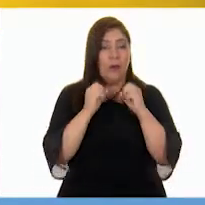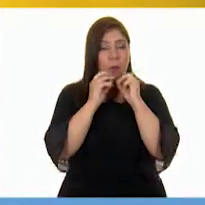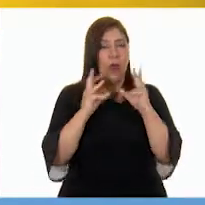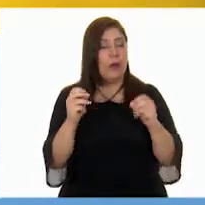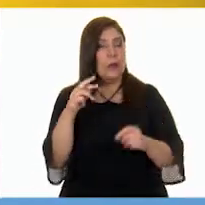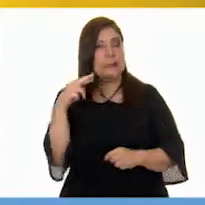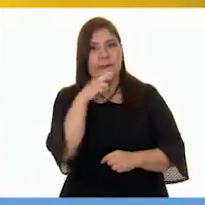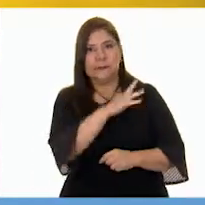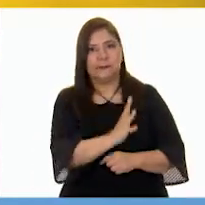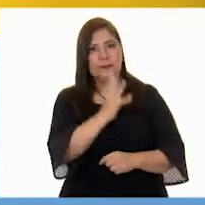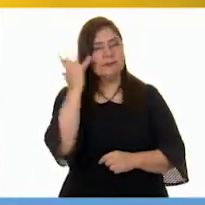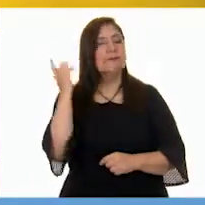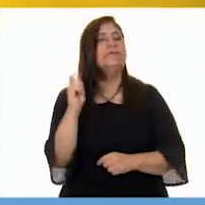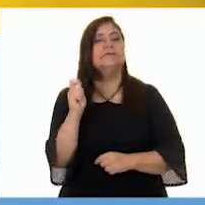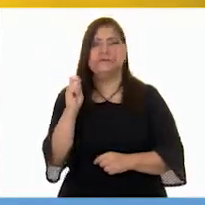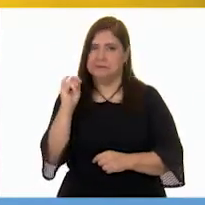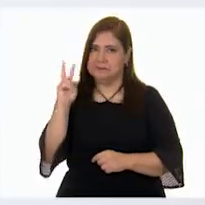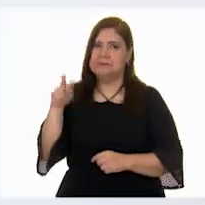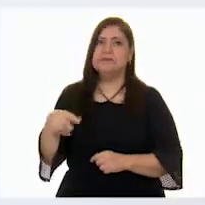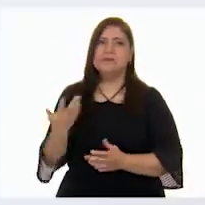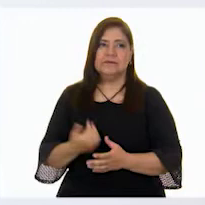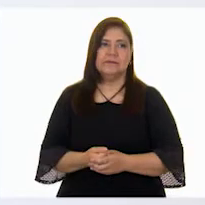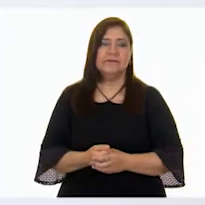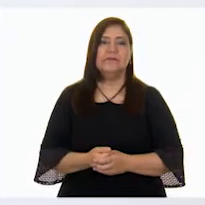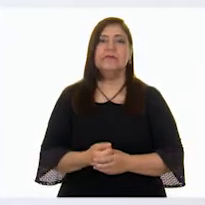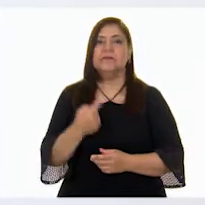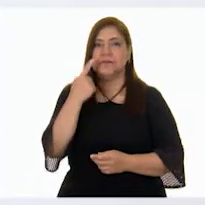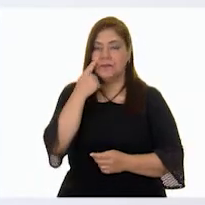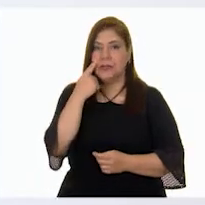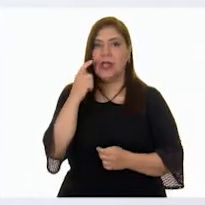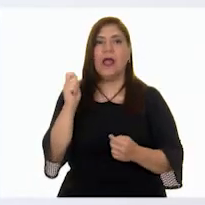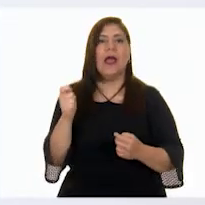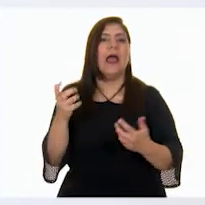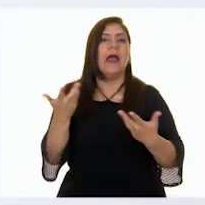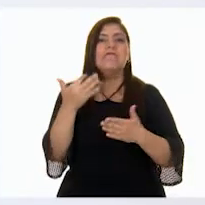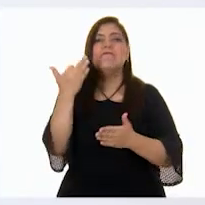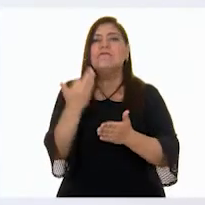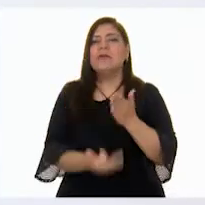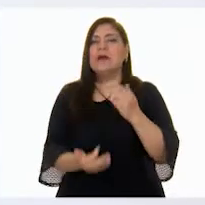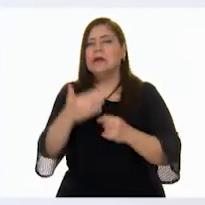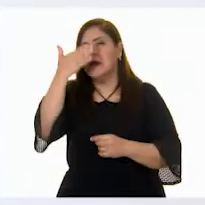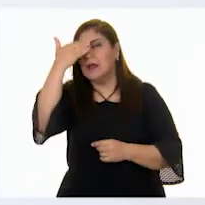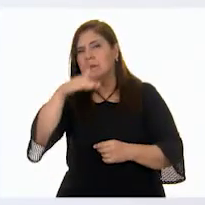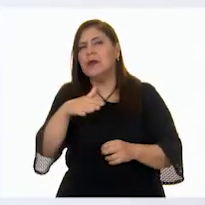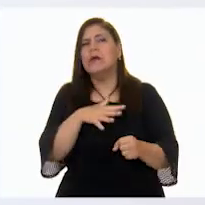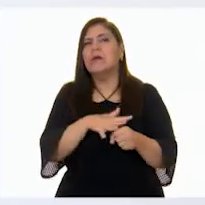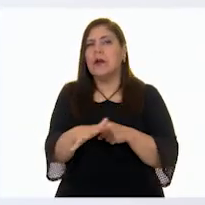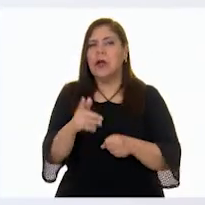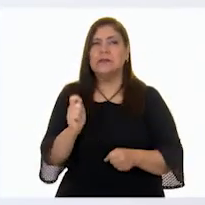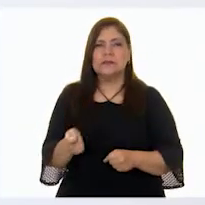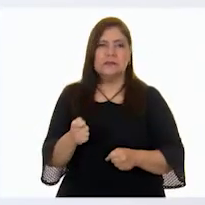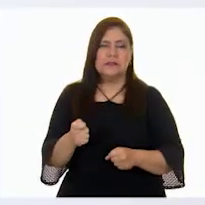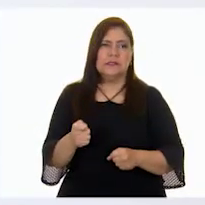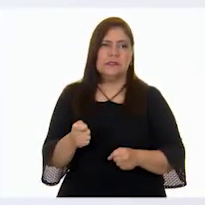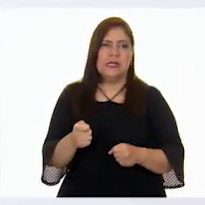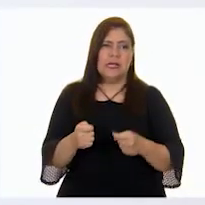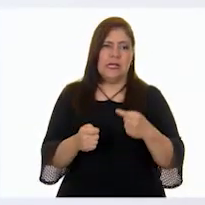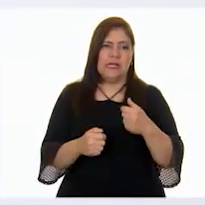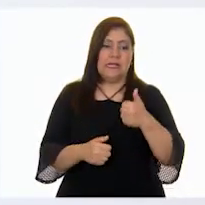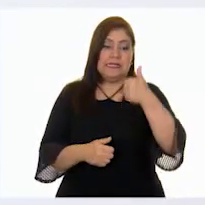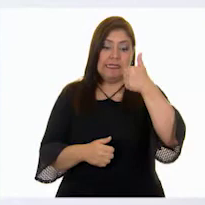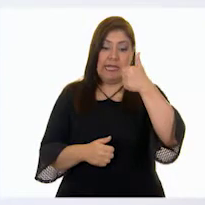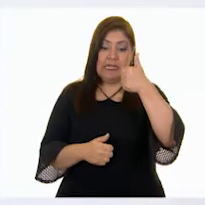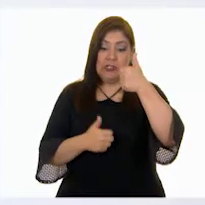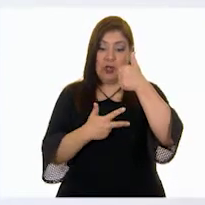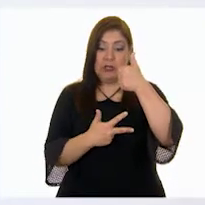¡Qué rápida! Así es. Ahora, lo que nos falta saber es cuánto es 6